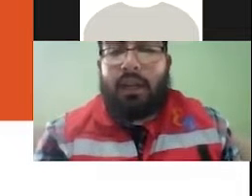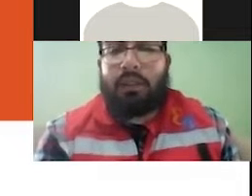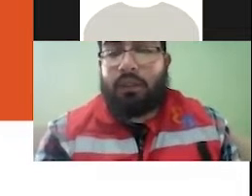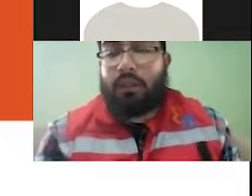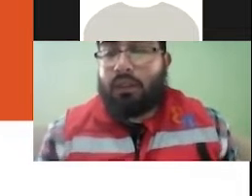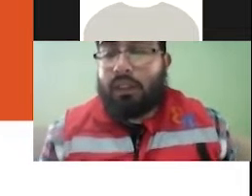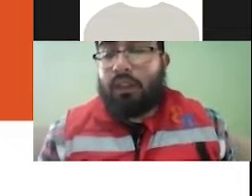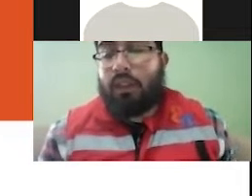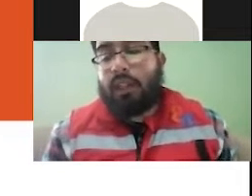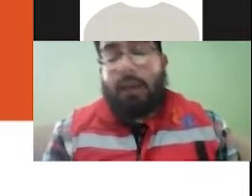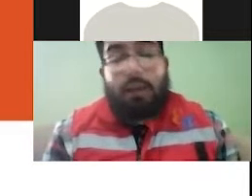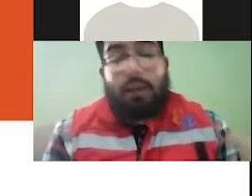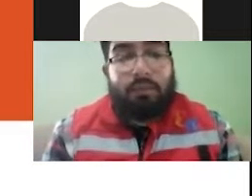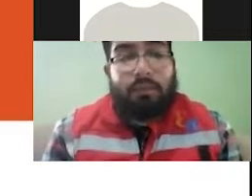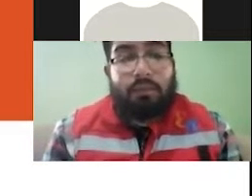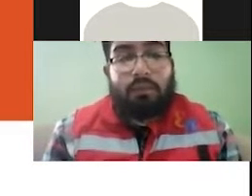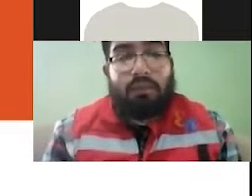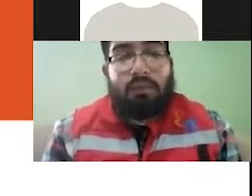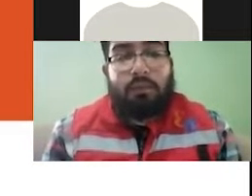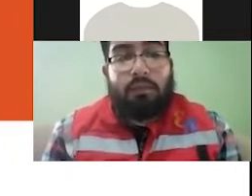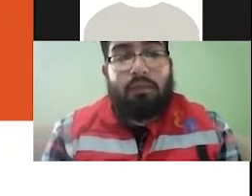a nuestro centro de trabajo.